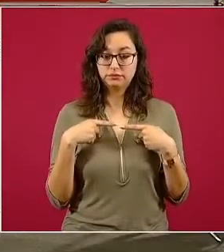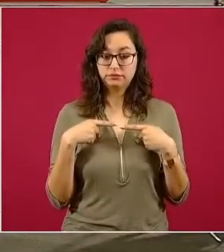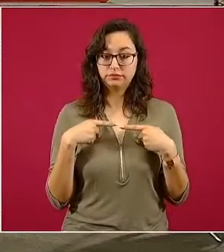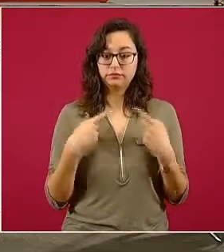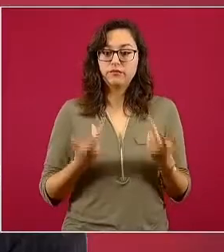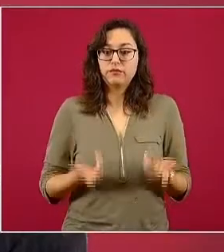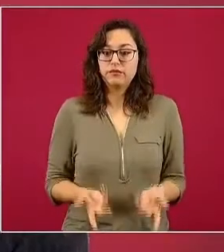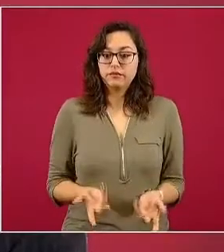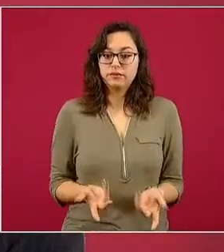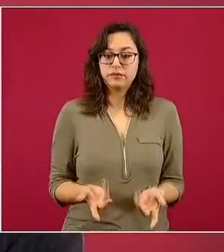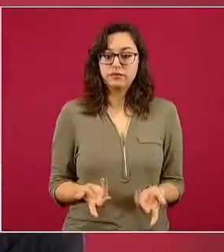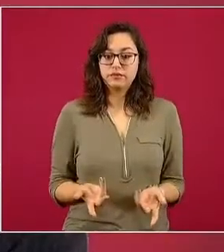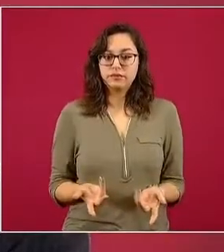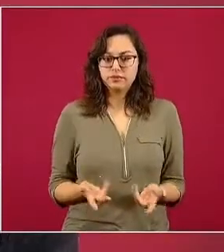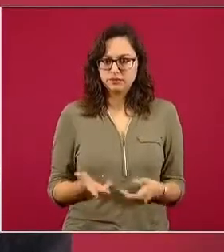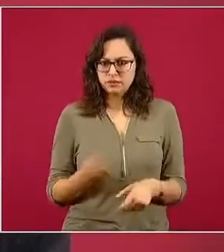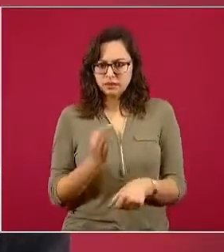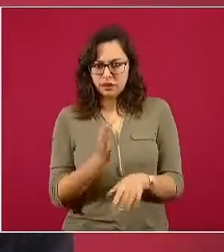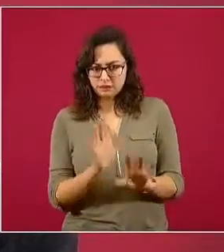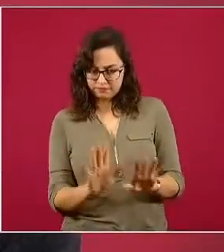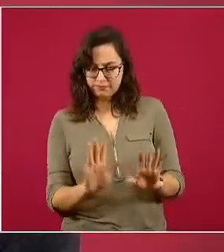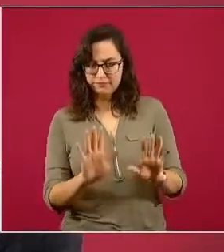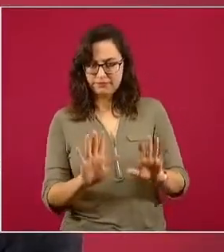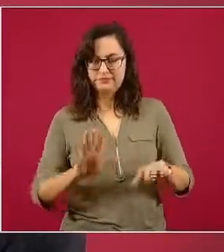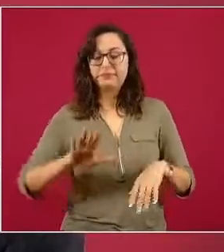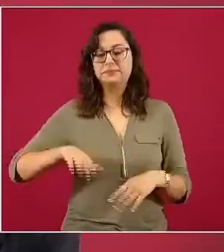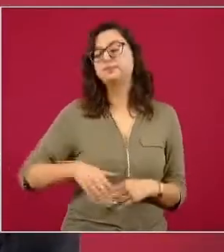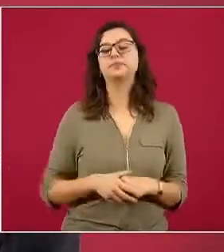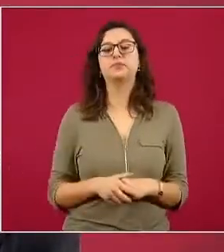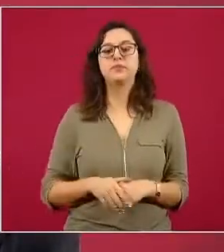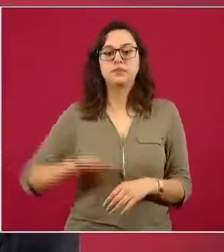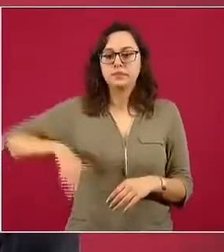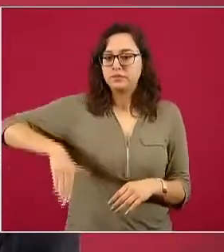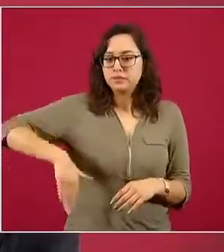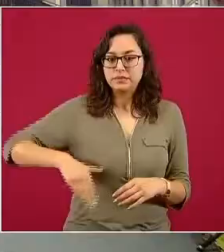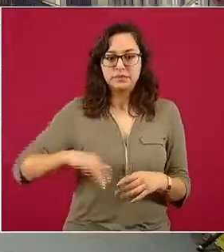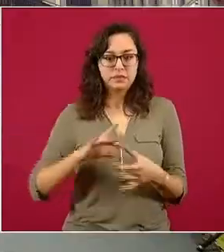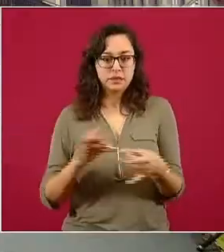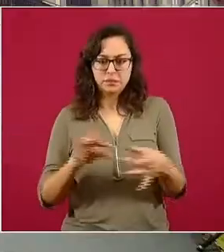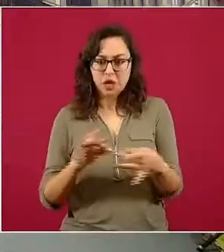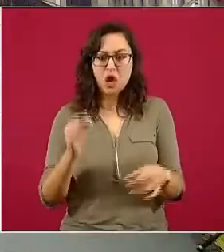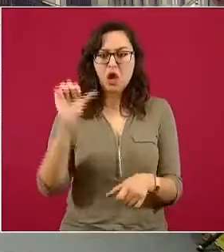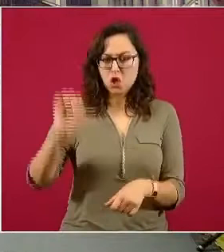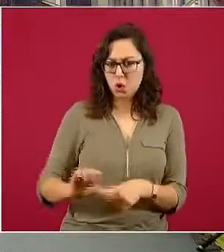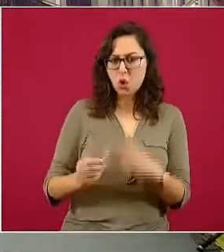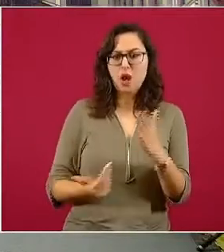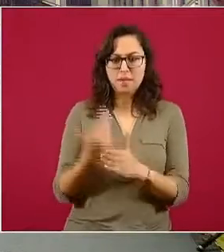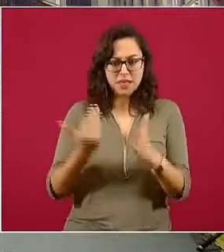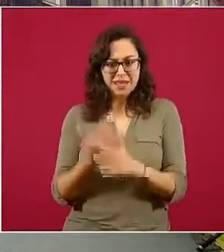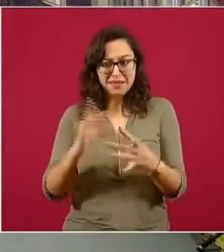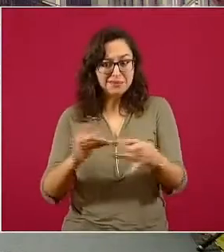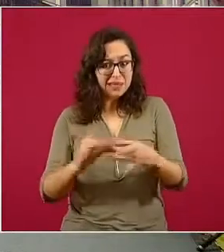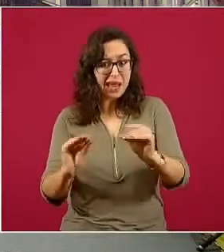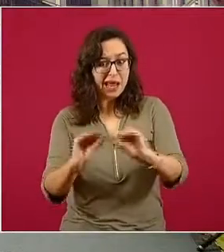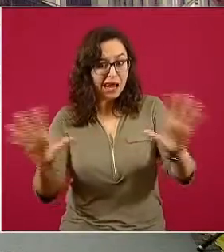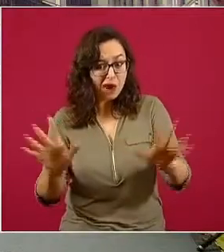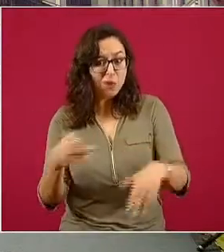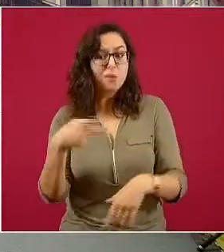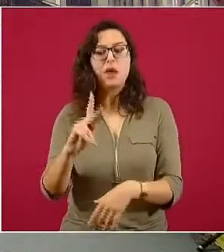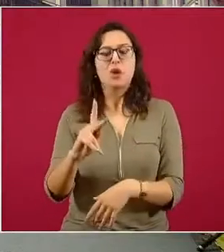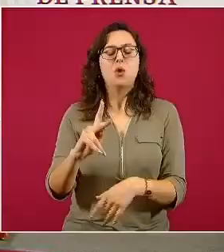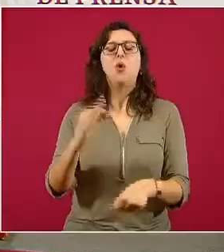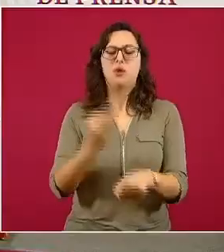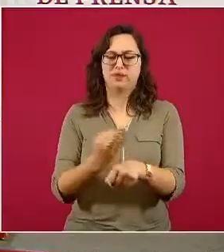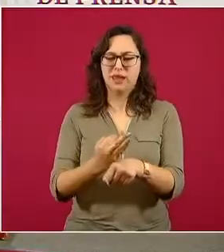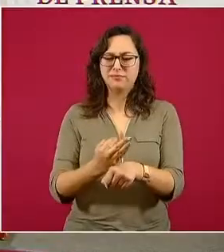¿Por qué no se ponen, dice usted, es lo que le acabo de decir a Blanca, es lo que dije explícitamente en la mañana, pero con mucho gusto lo vuelvo a explicar, ¿por qué no